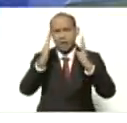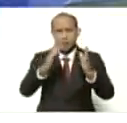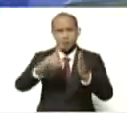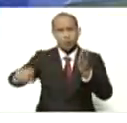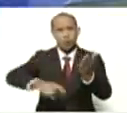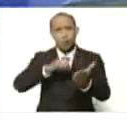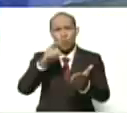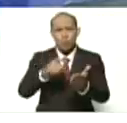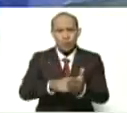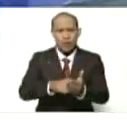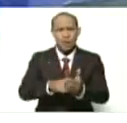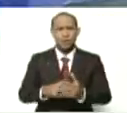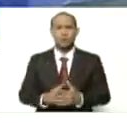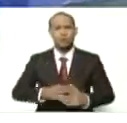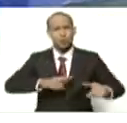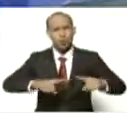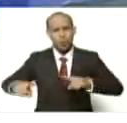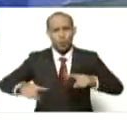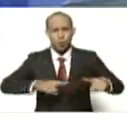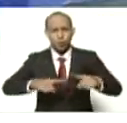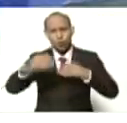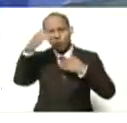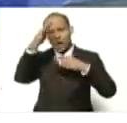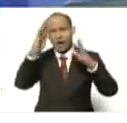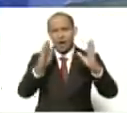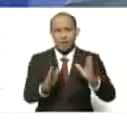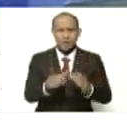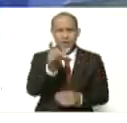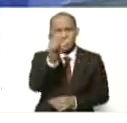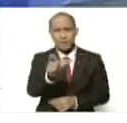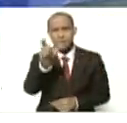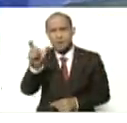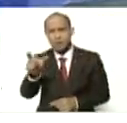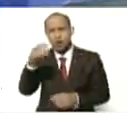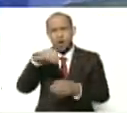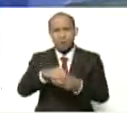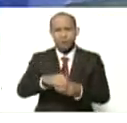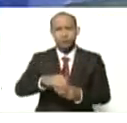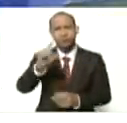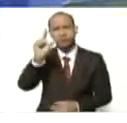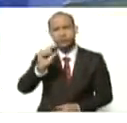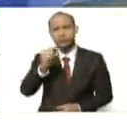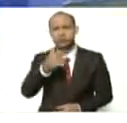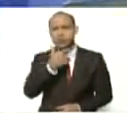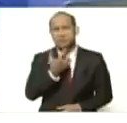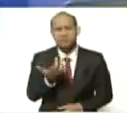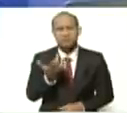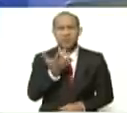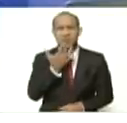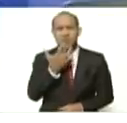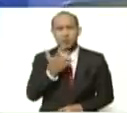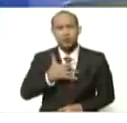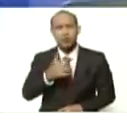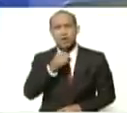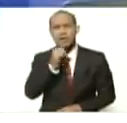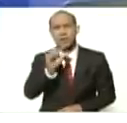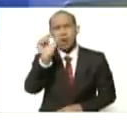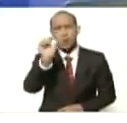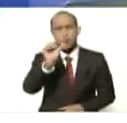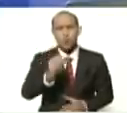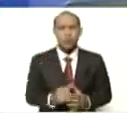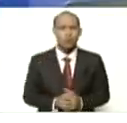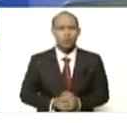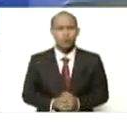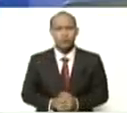involucionan para atender los casos sintomáticos leves para que no involución en y